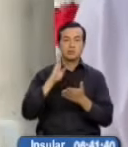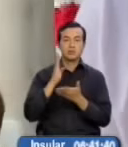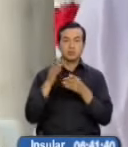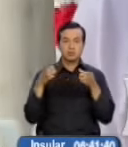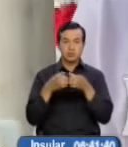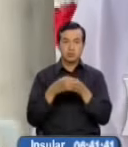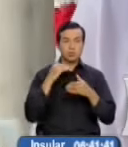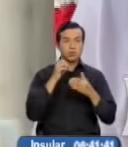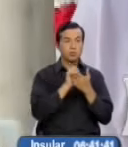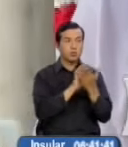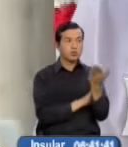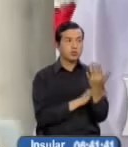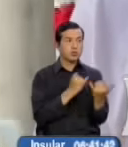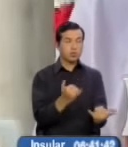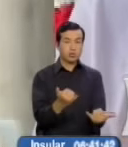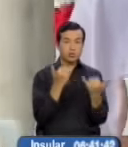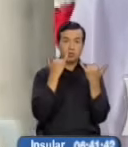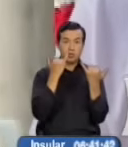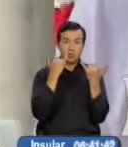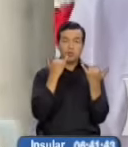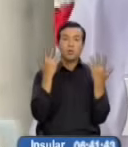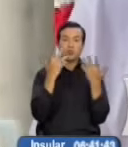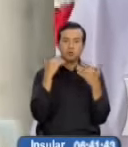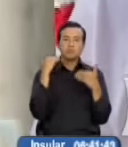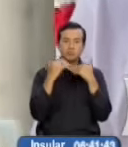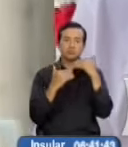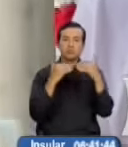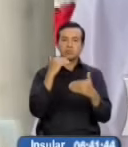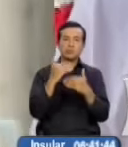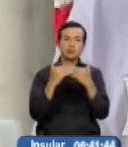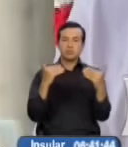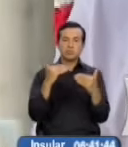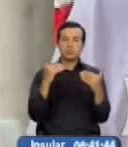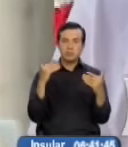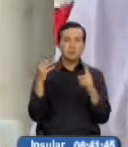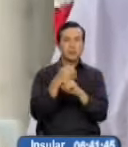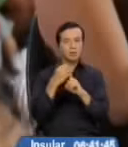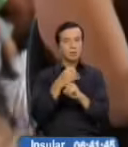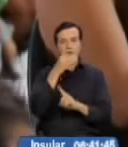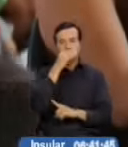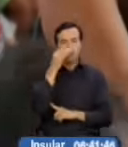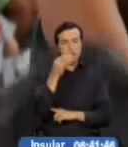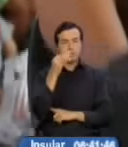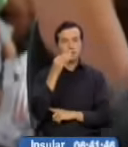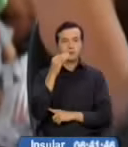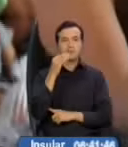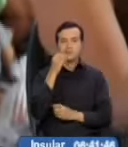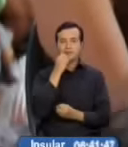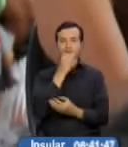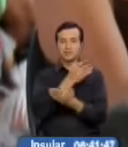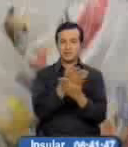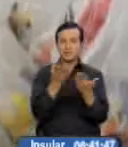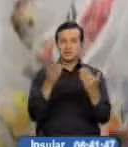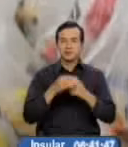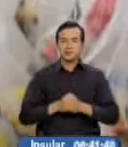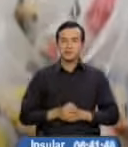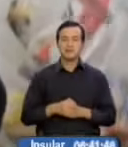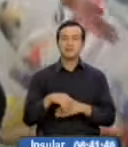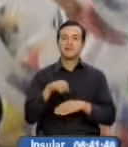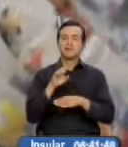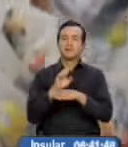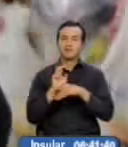estos proyectos que nosotros estamos avanzando, que se cristalicen y se hagan realidad. Desde Puerto López, con imágenes de Elías